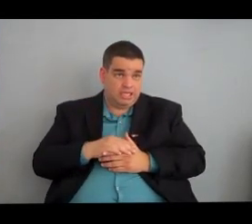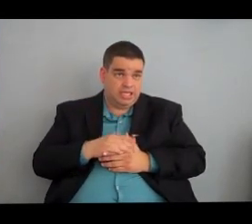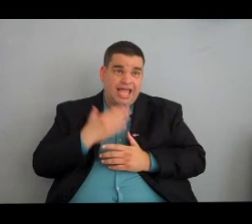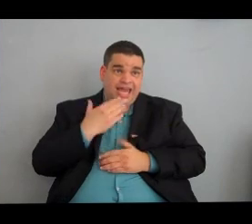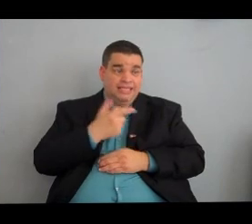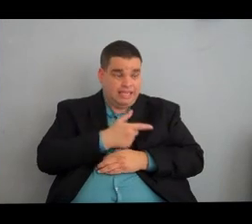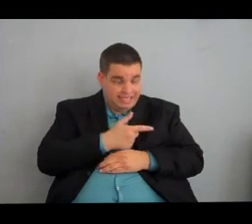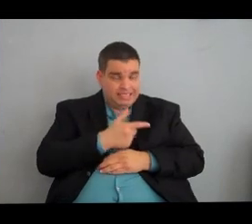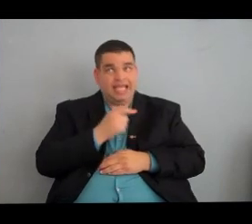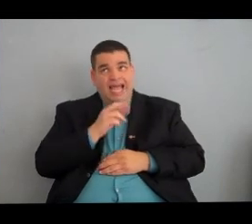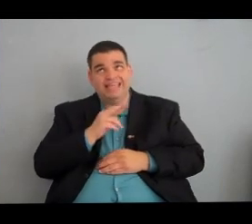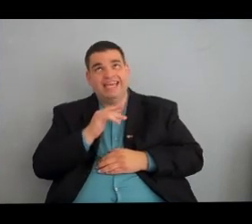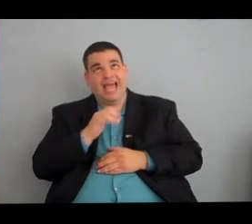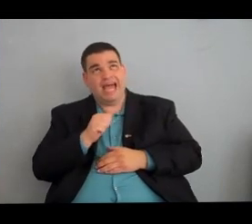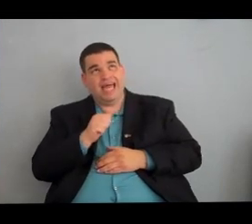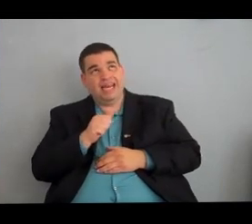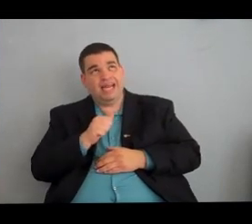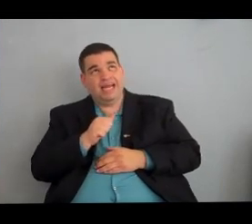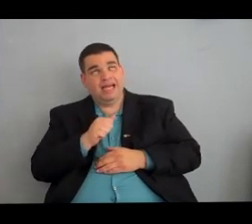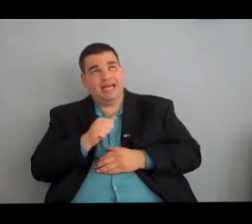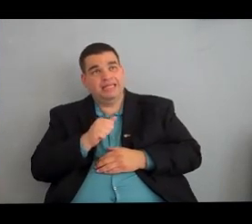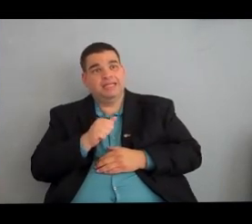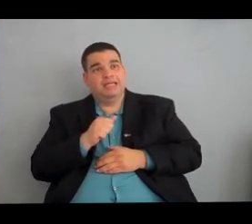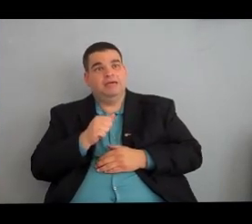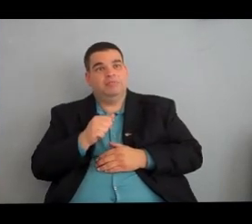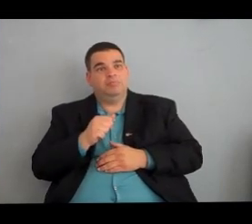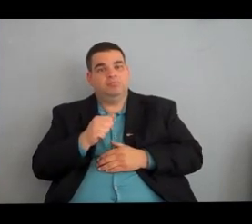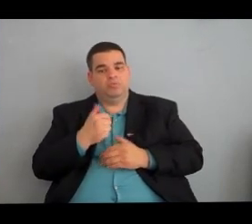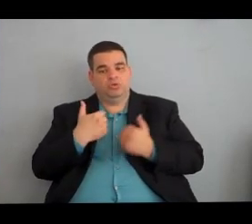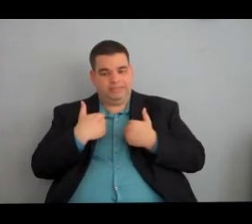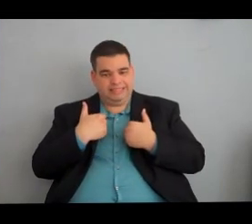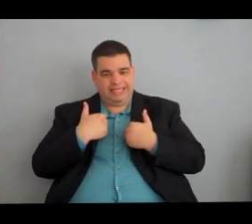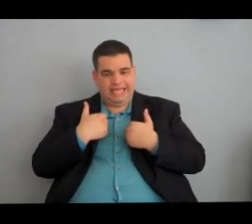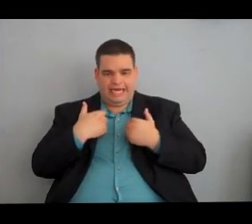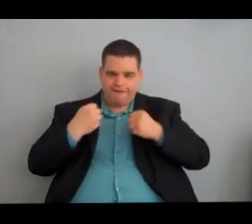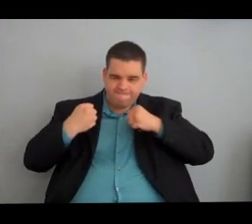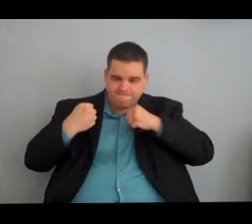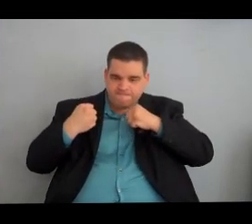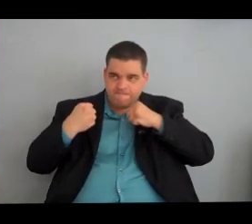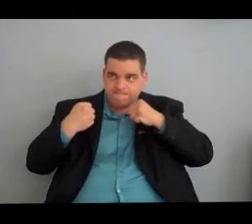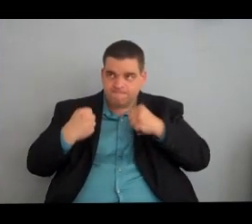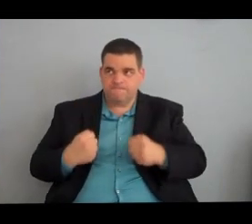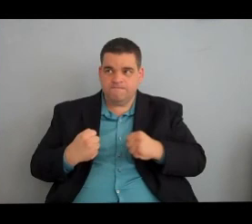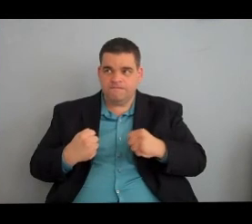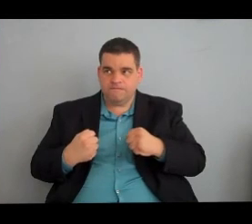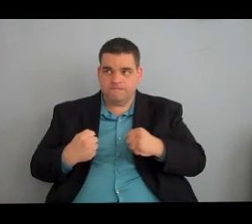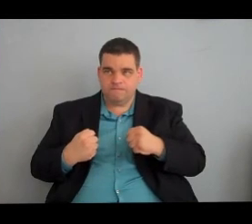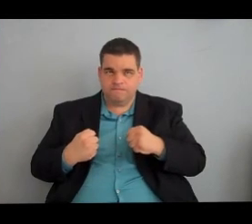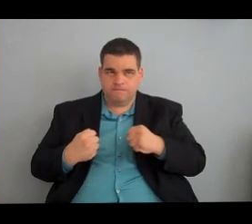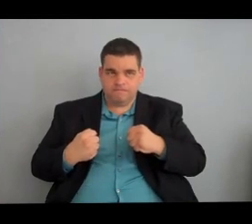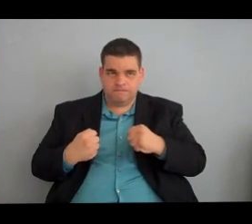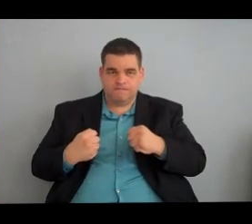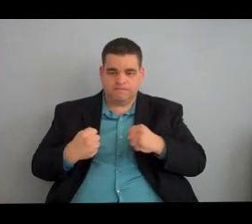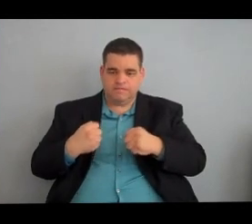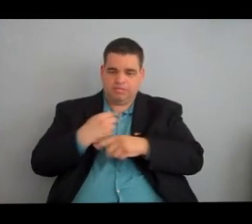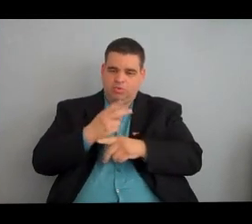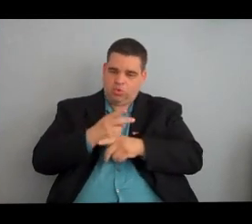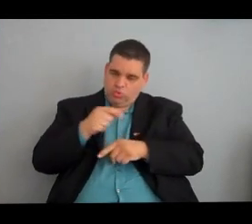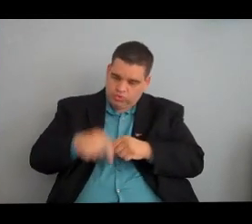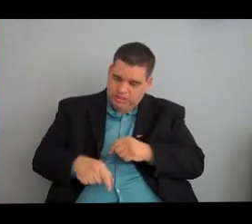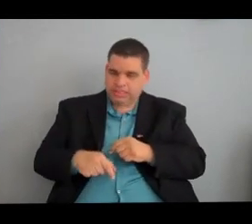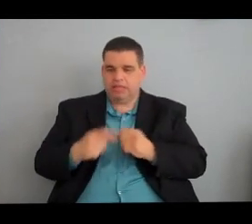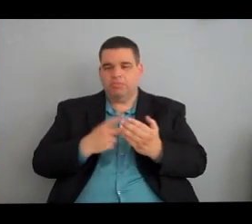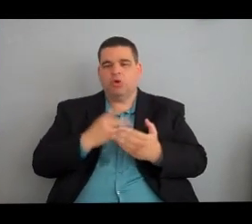a ti por, claro, por la iniciativa, por tener el coraje y la determinación de producir eso y